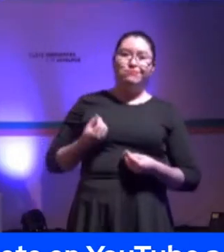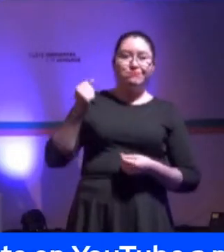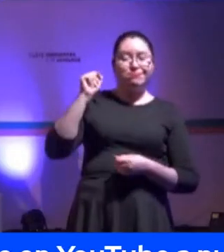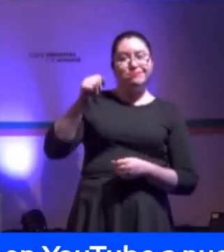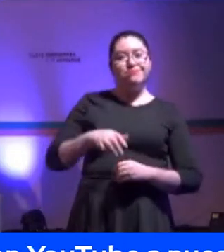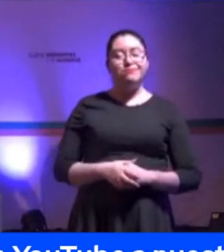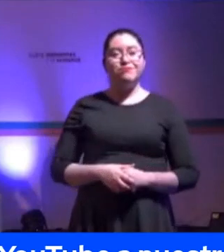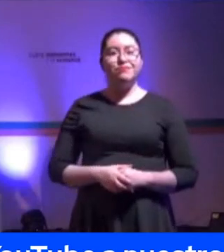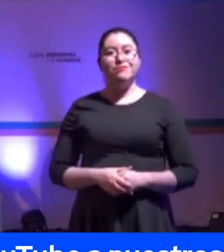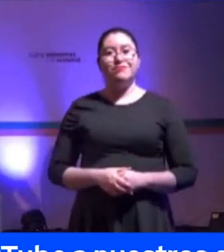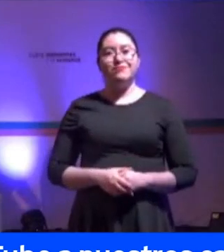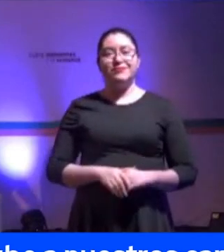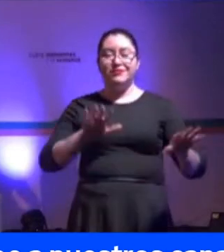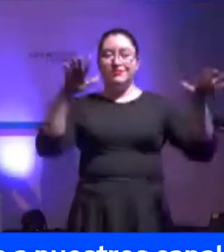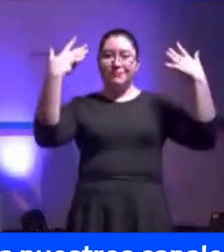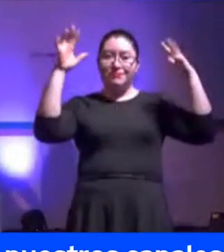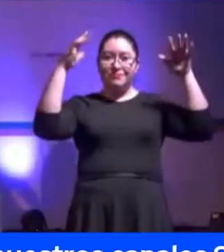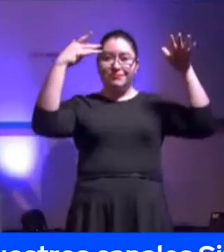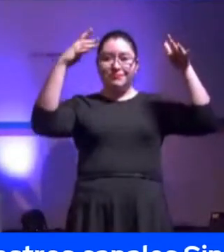Eso.